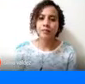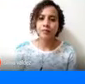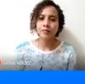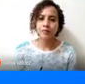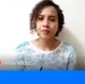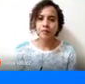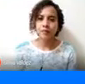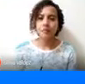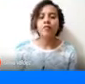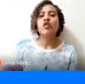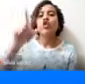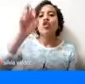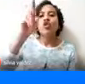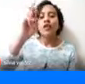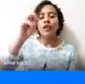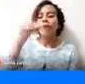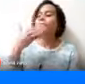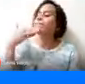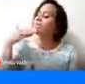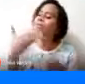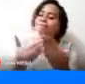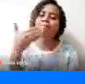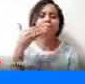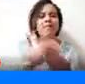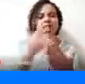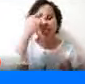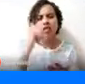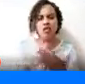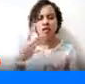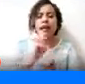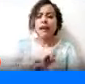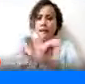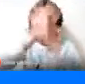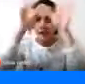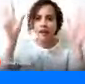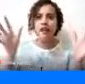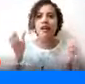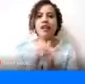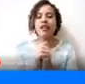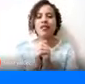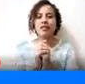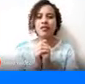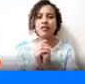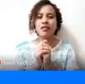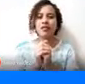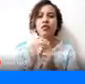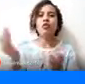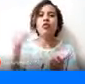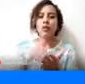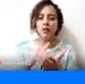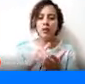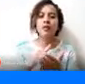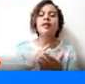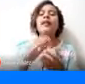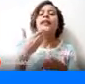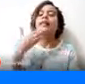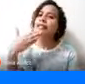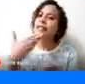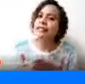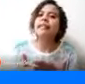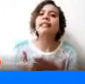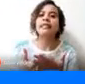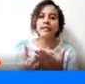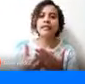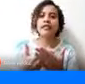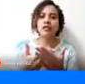Morena, mil gracias. Muchas gracias. Yo creo que nos quedó claro. Nuevamente te doy las gracias por compartir